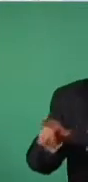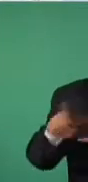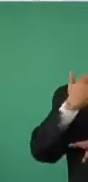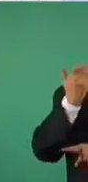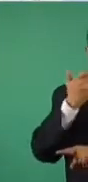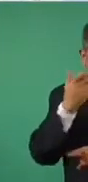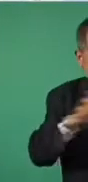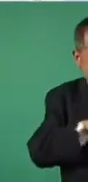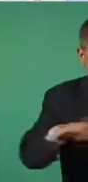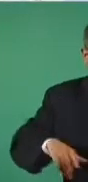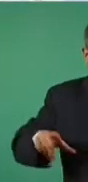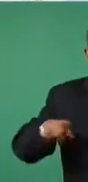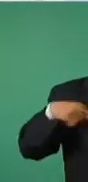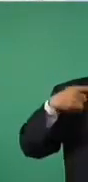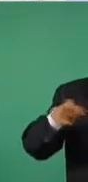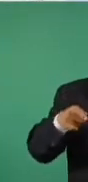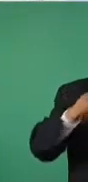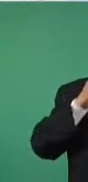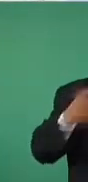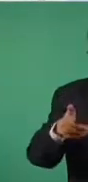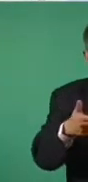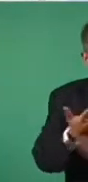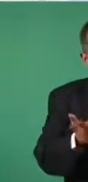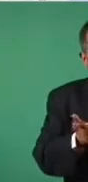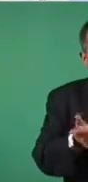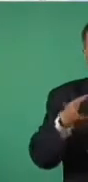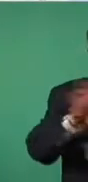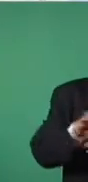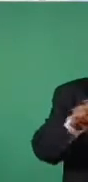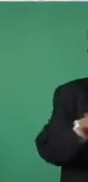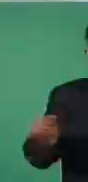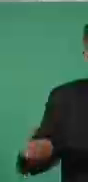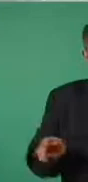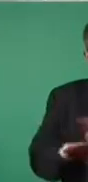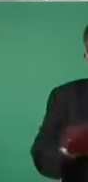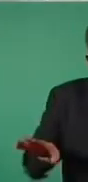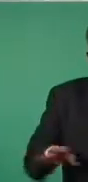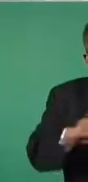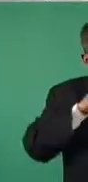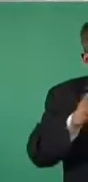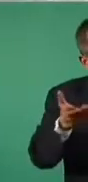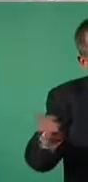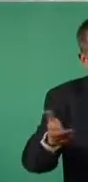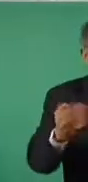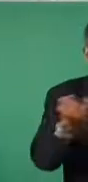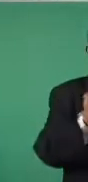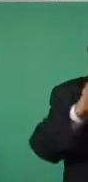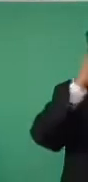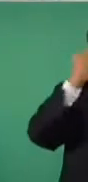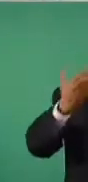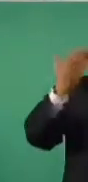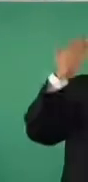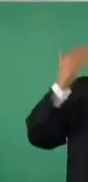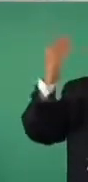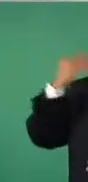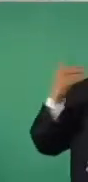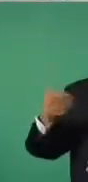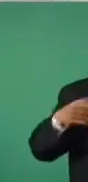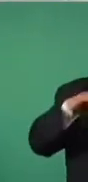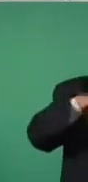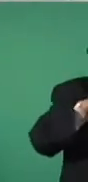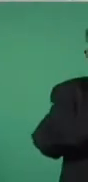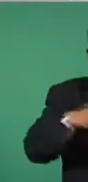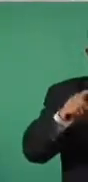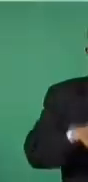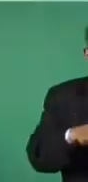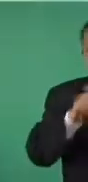de sustitución pues pidiera licencia como lo hizo con los funcionarios que participaron en las elecciones